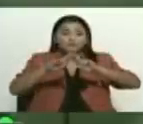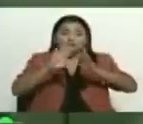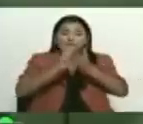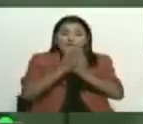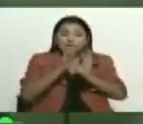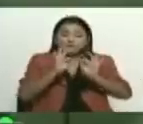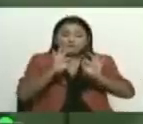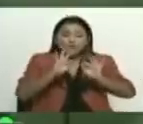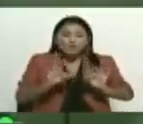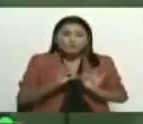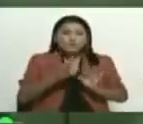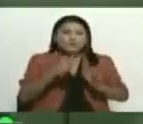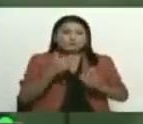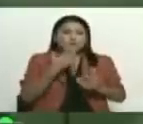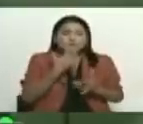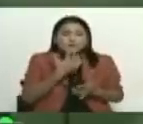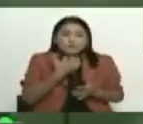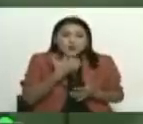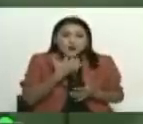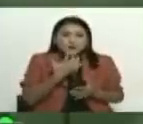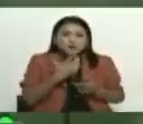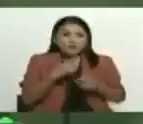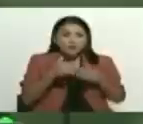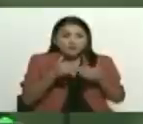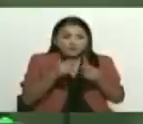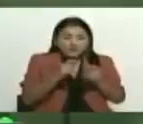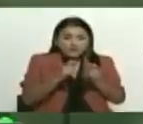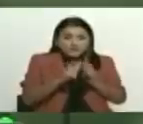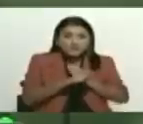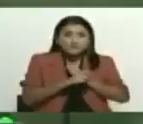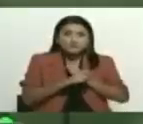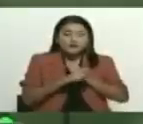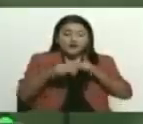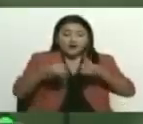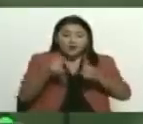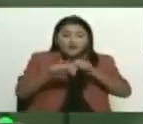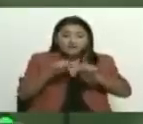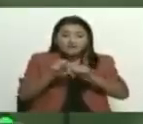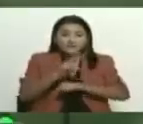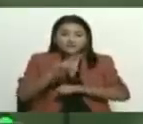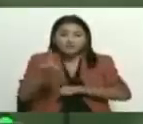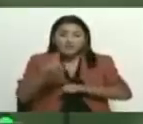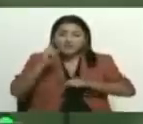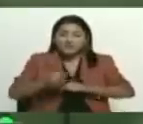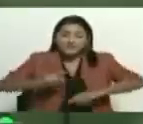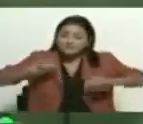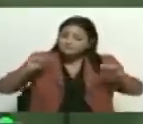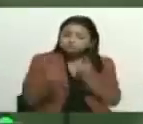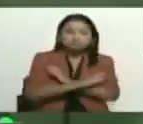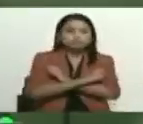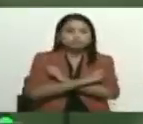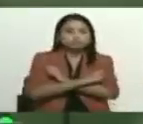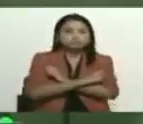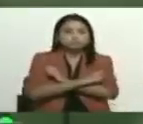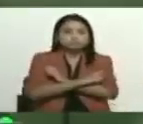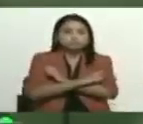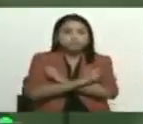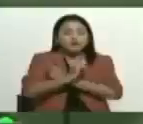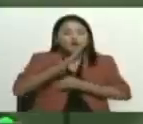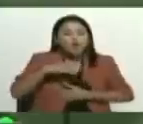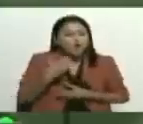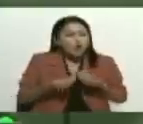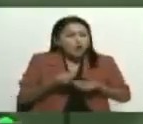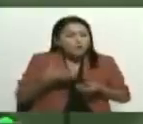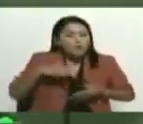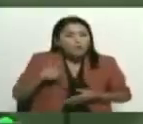trata simplemente de proceder a una reforma. El siglo XXI reclama cambios profundos que solo son posibles